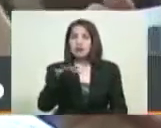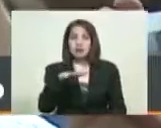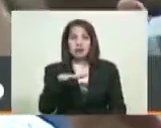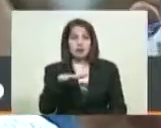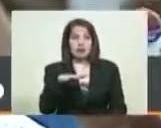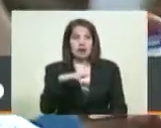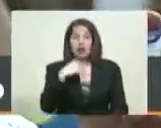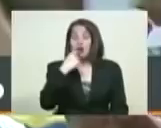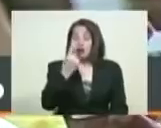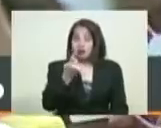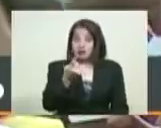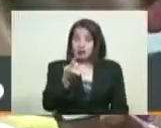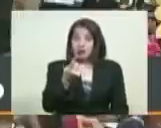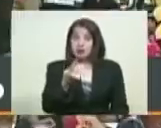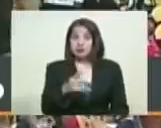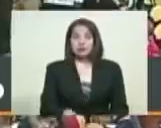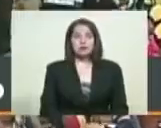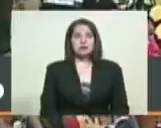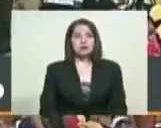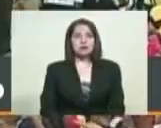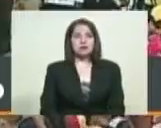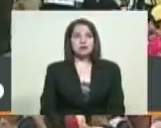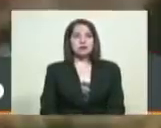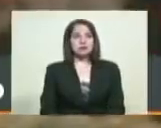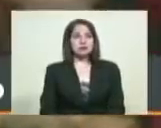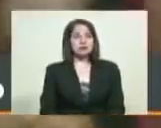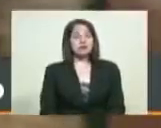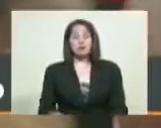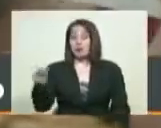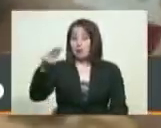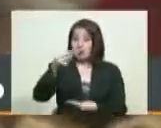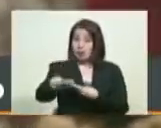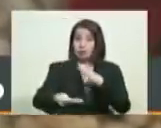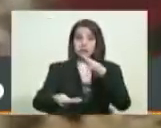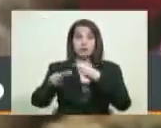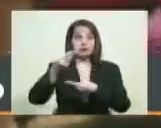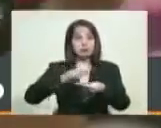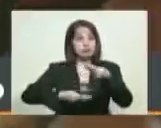Yo lo dije. Esto es dando y dando.